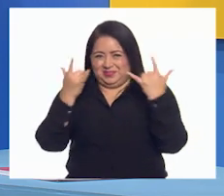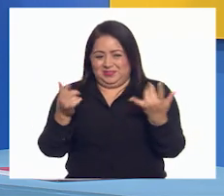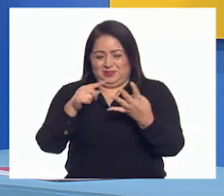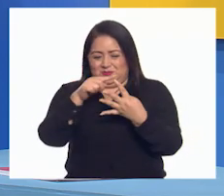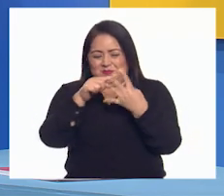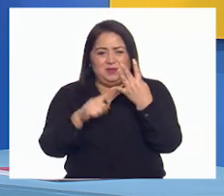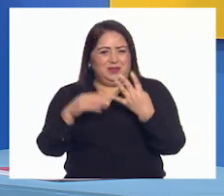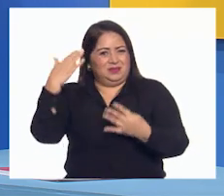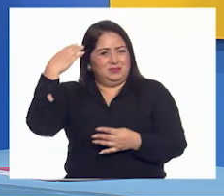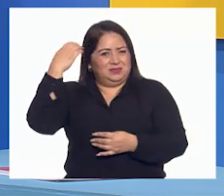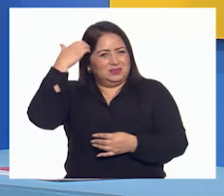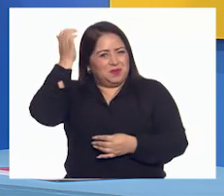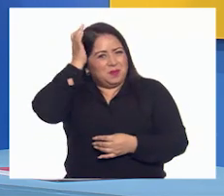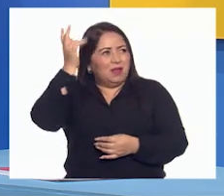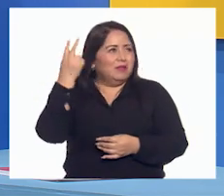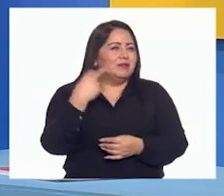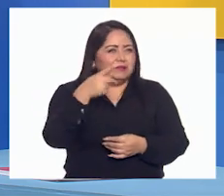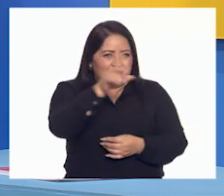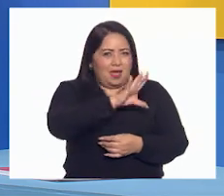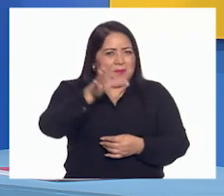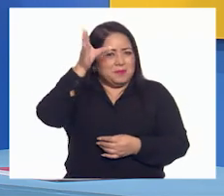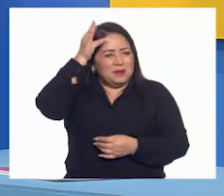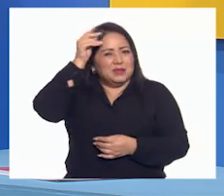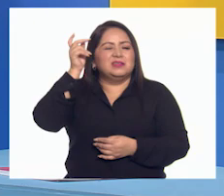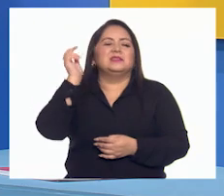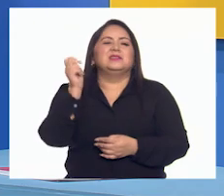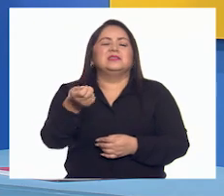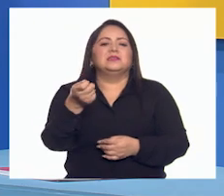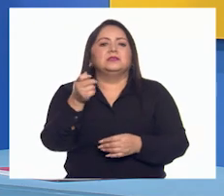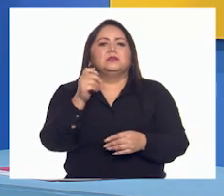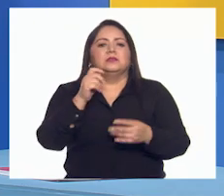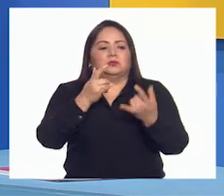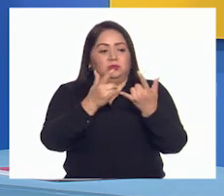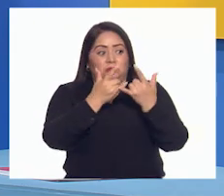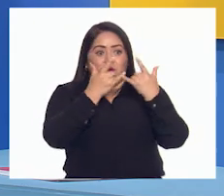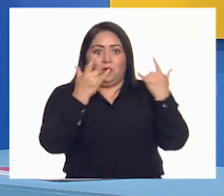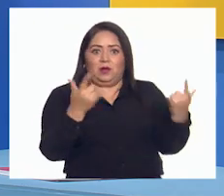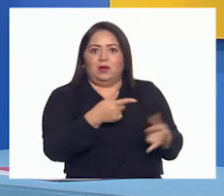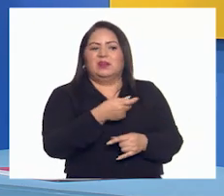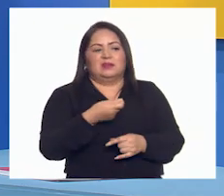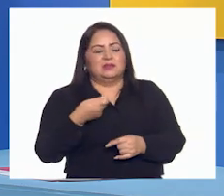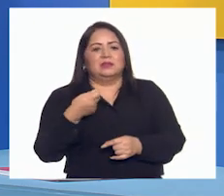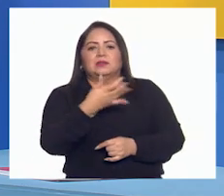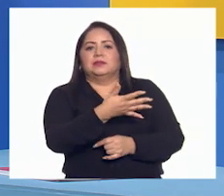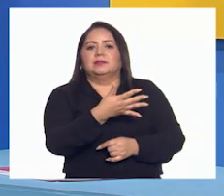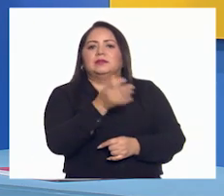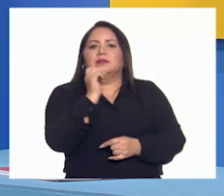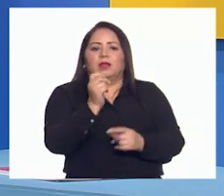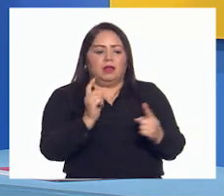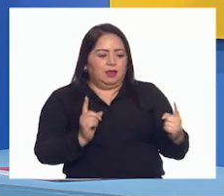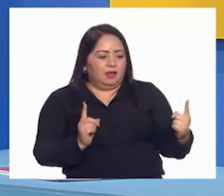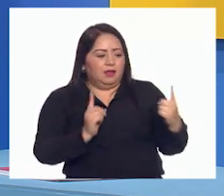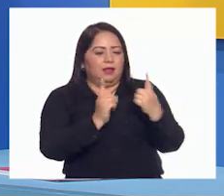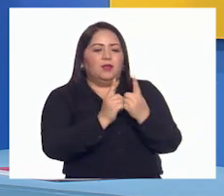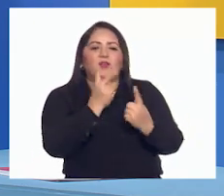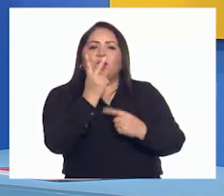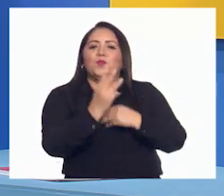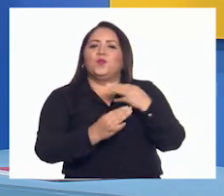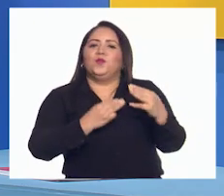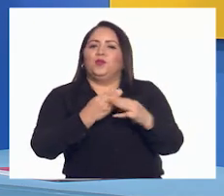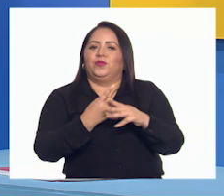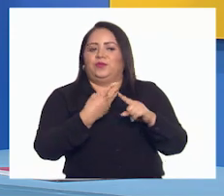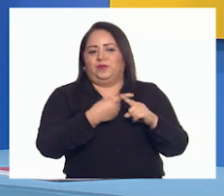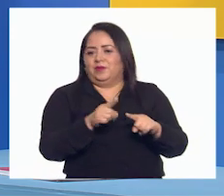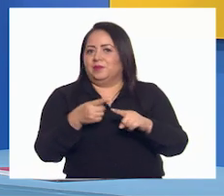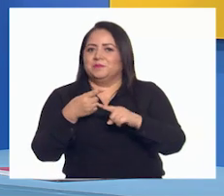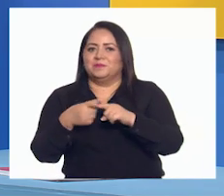4 viajes de Cristóbal Colón, aprendimos sobre lo que los historiadores llaman el encuentro de 2 mundos. A